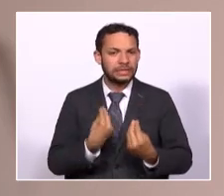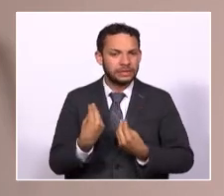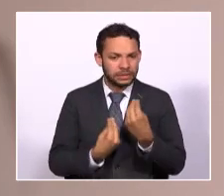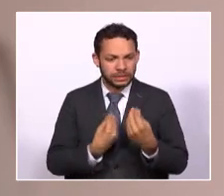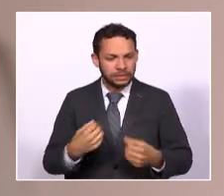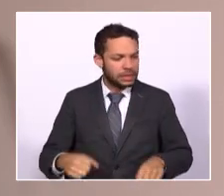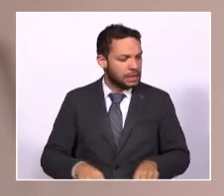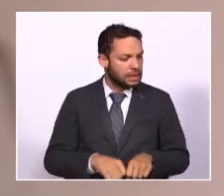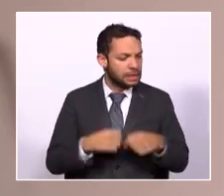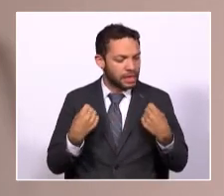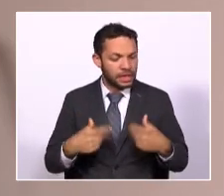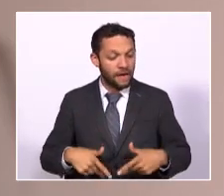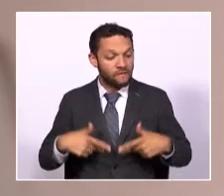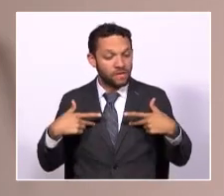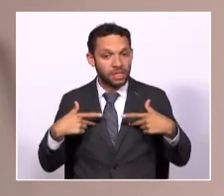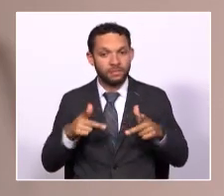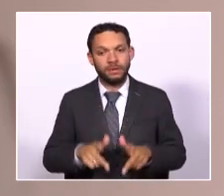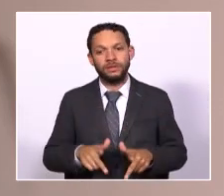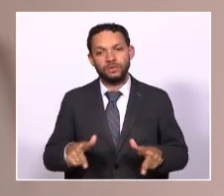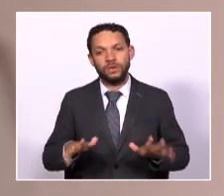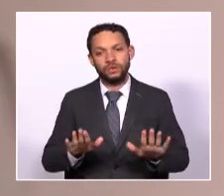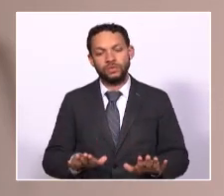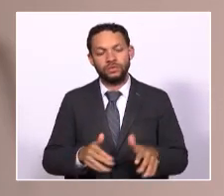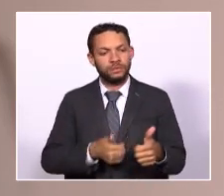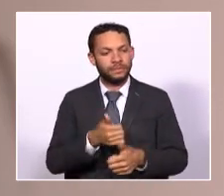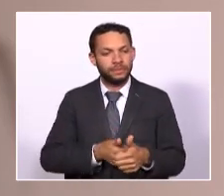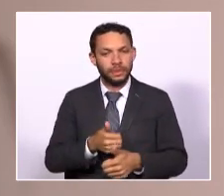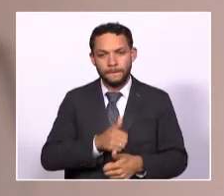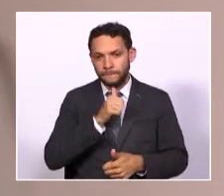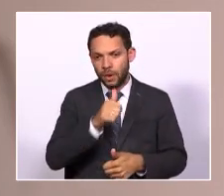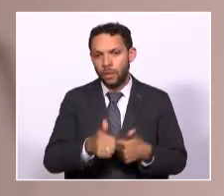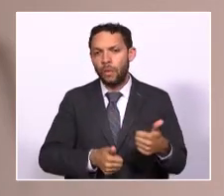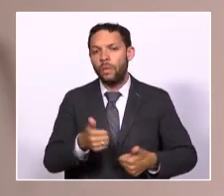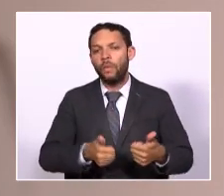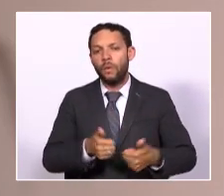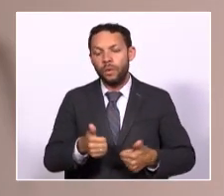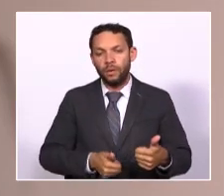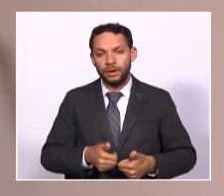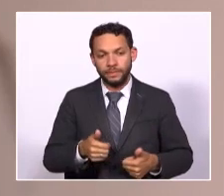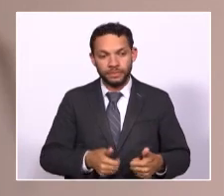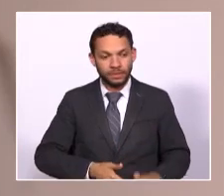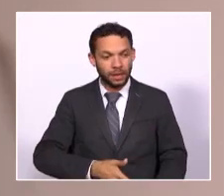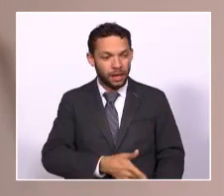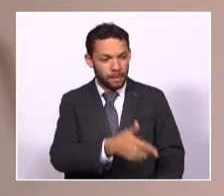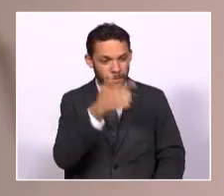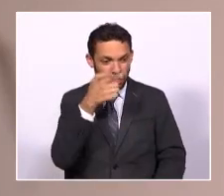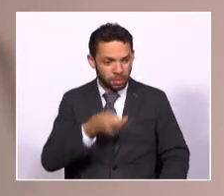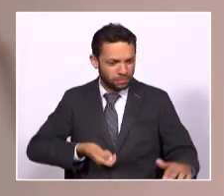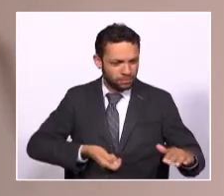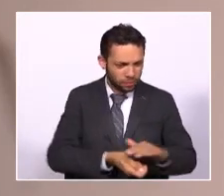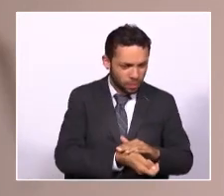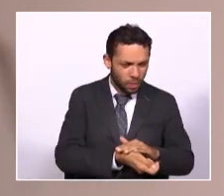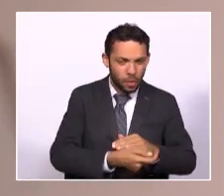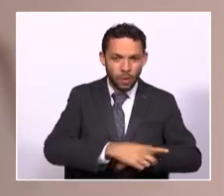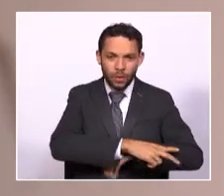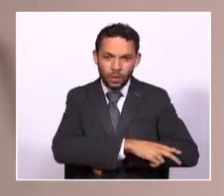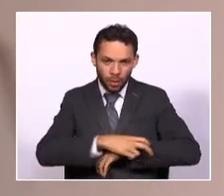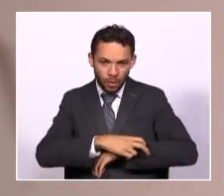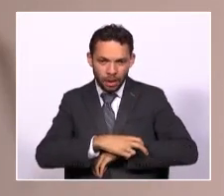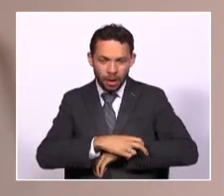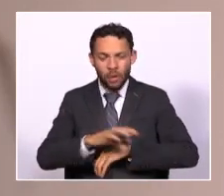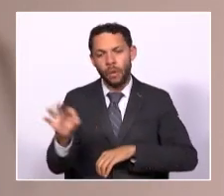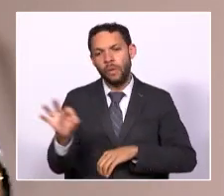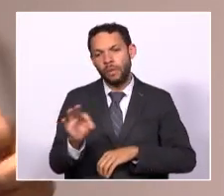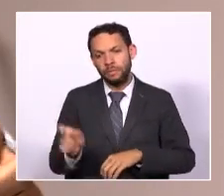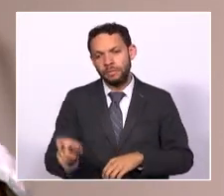que quitarle la vida a una persona. ¿Cuál es peor sicario? ¿El que le pega la puñalada para robarle un reloj? ¿O el que es